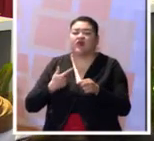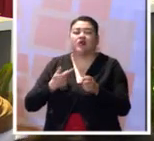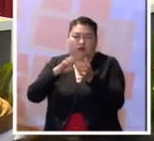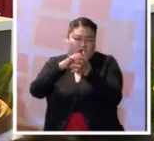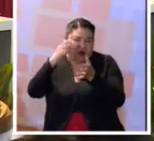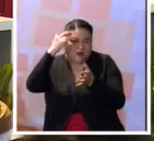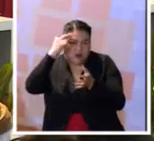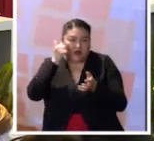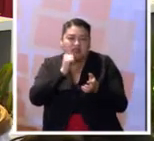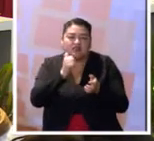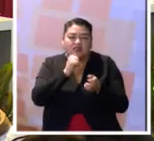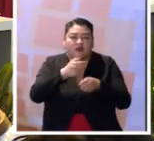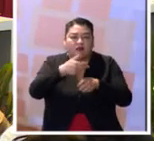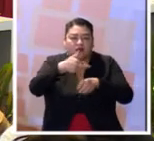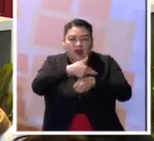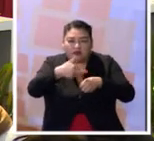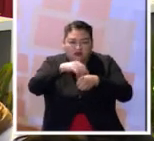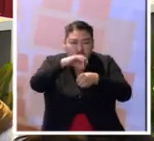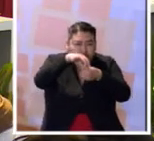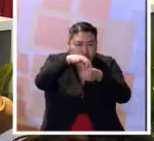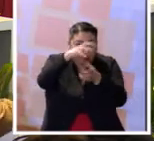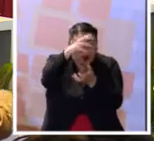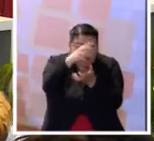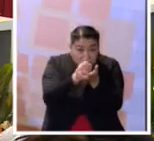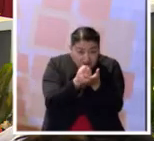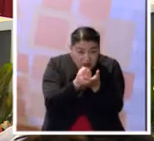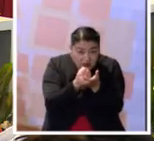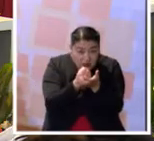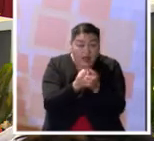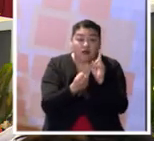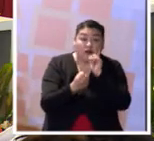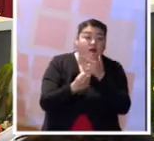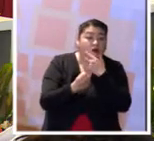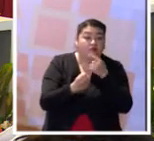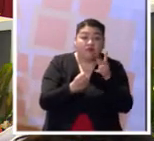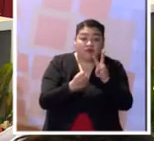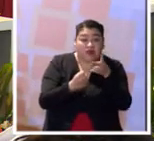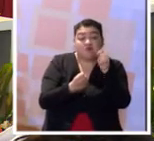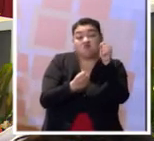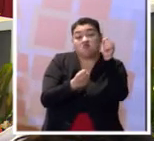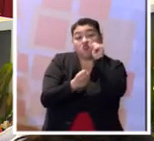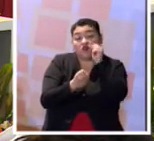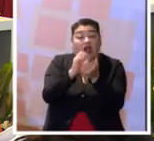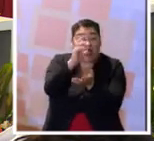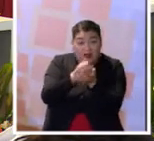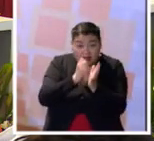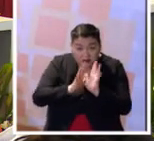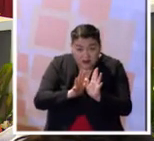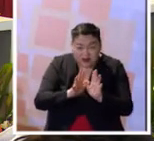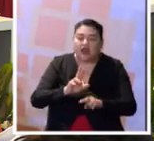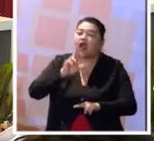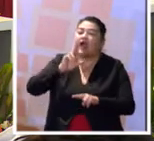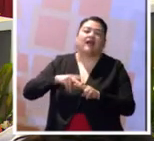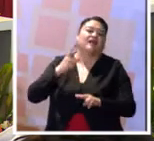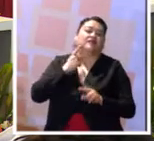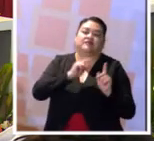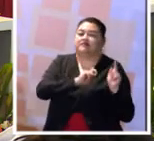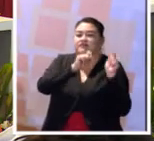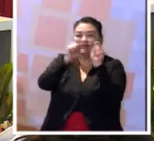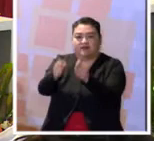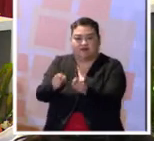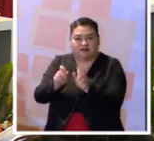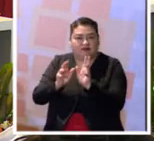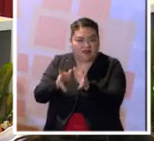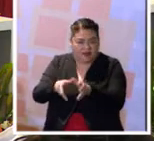votos obtenga con independencia del género, ¿no? Lo cual, desde el punto de vista de algunos análisis de